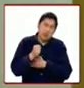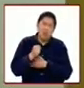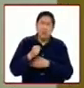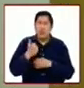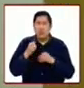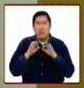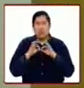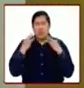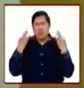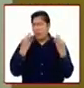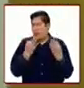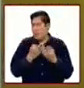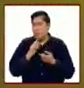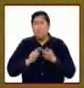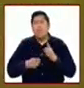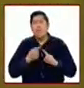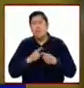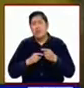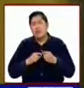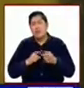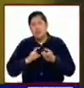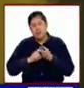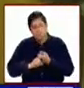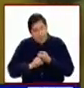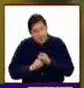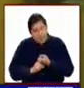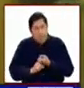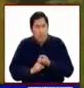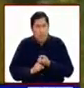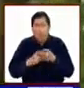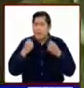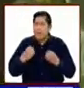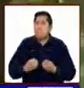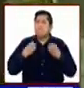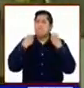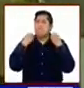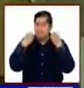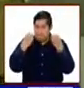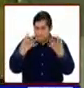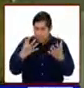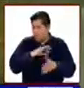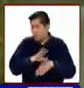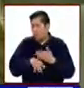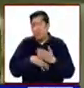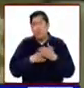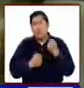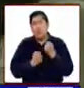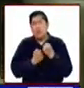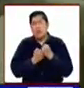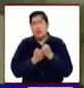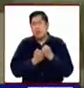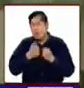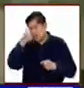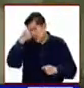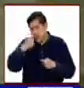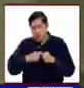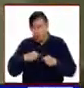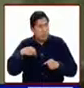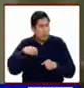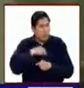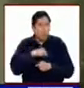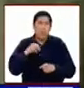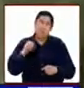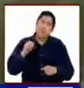han llegado otros familiares, amigos, amistades que le han brindado todo su apoyo hasta este momento. Recordemos que